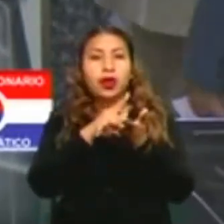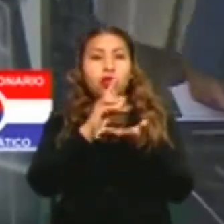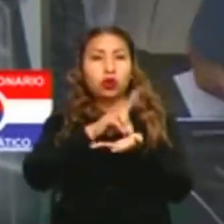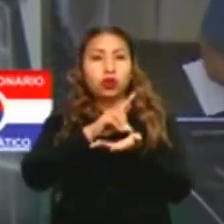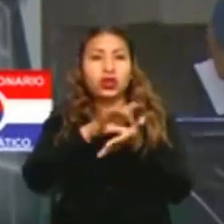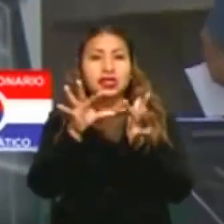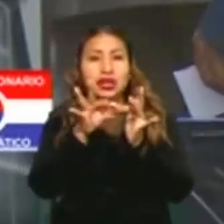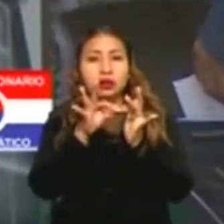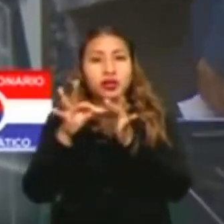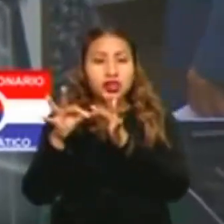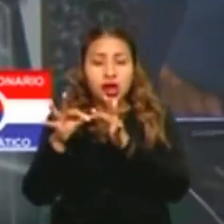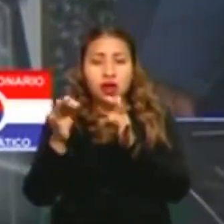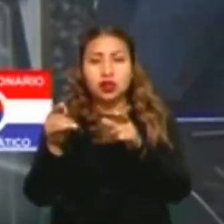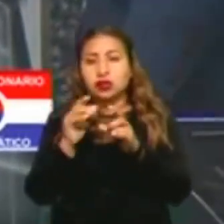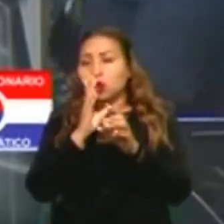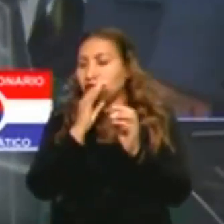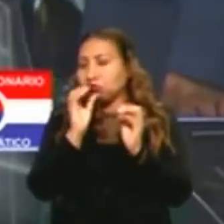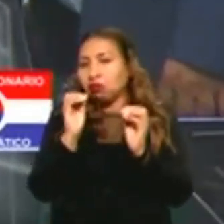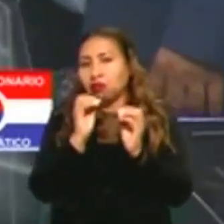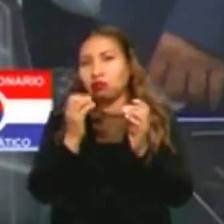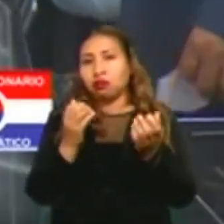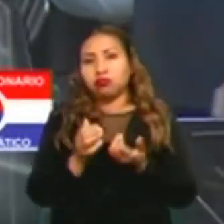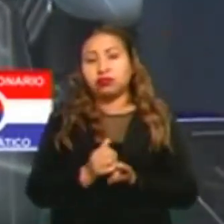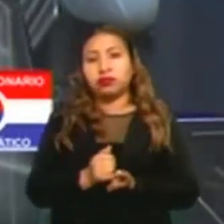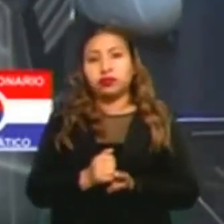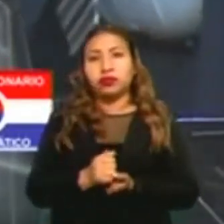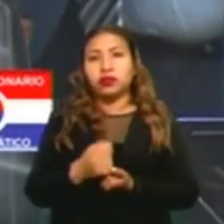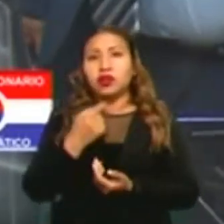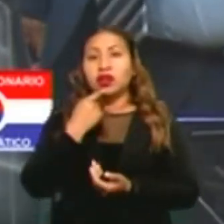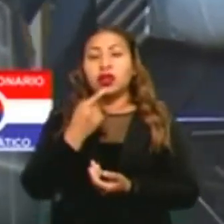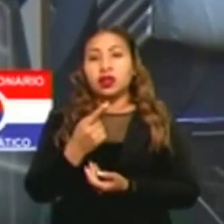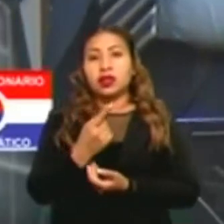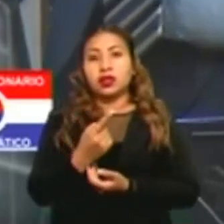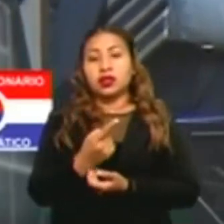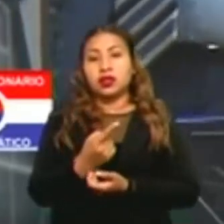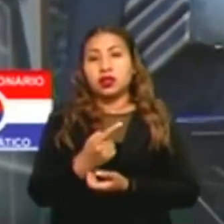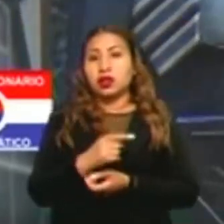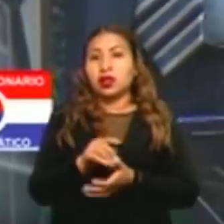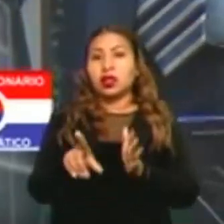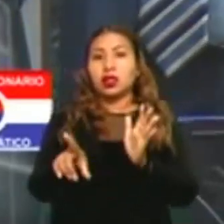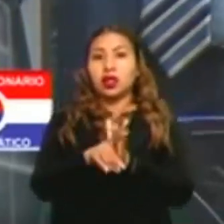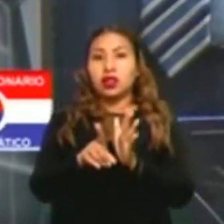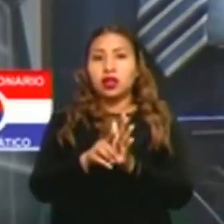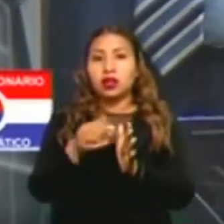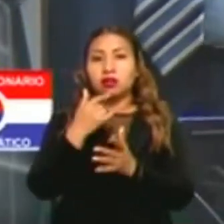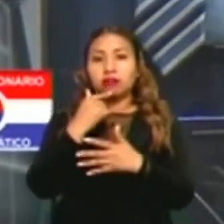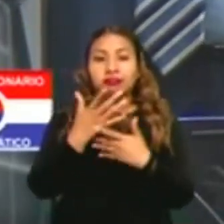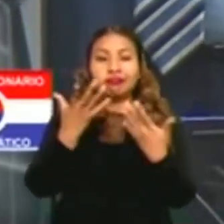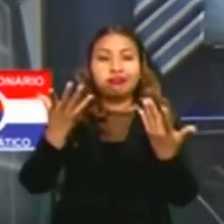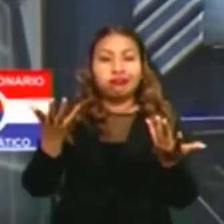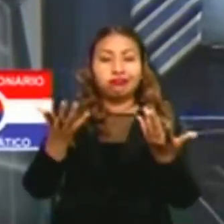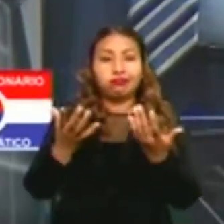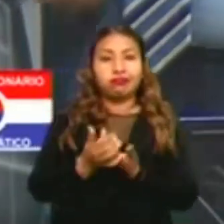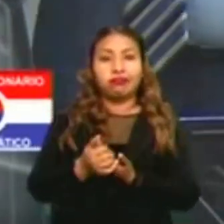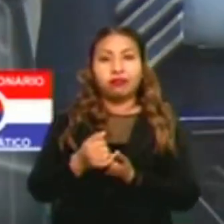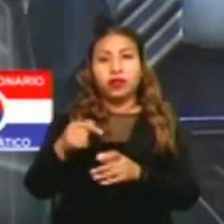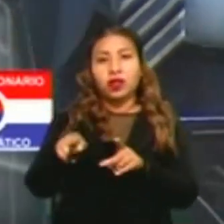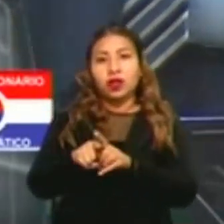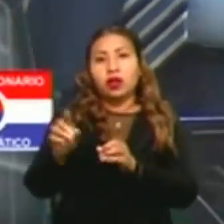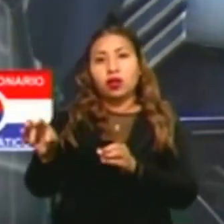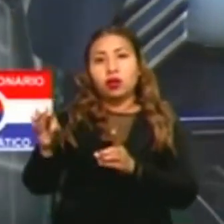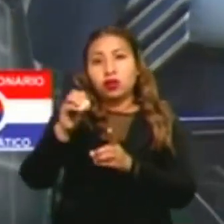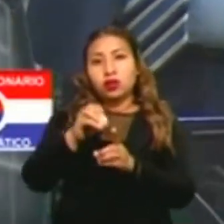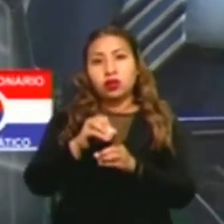y no había el recurso humano. Sin embargo, esta ley lo que quiere y su